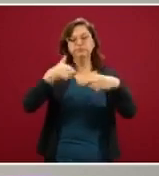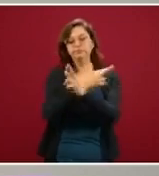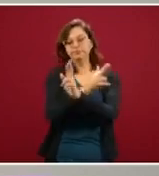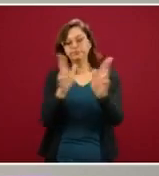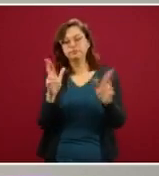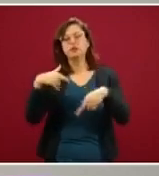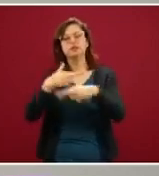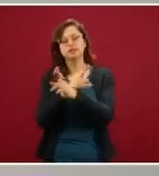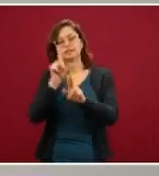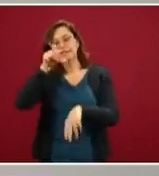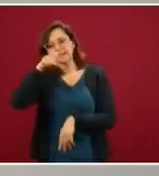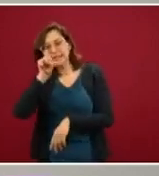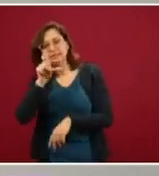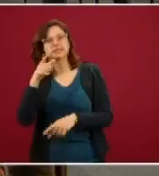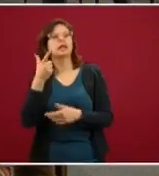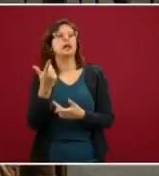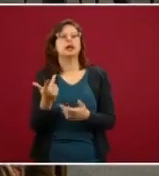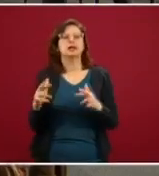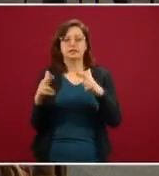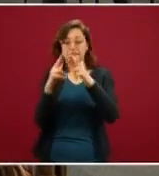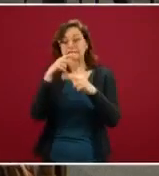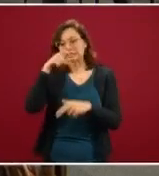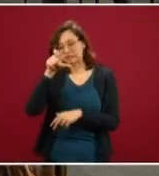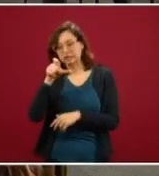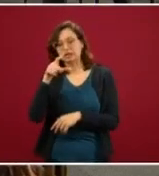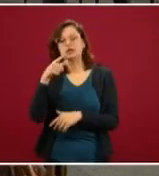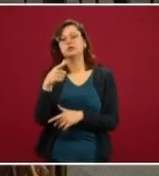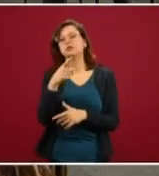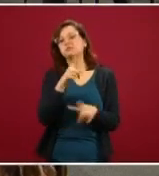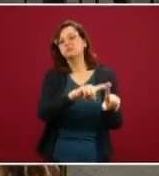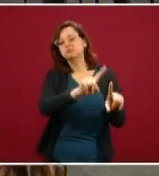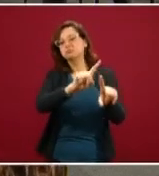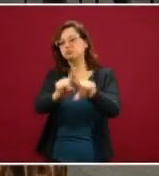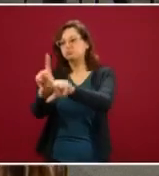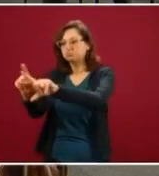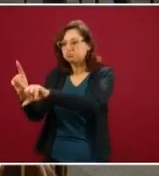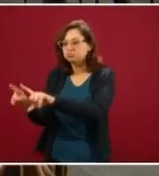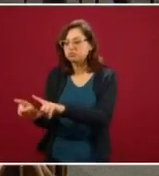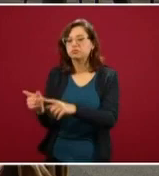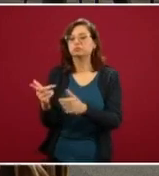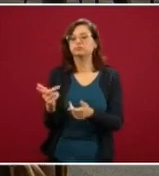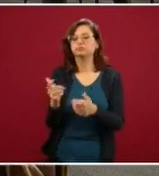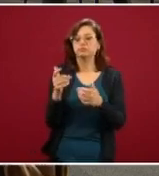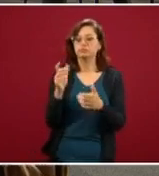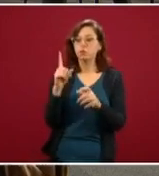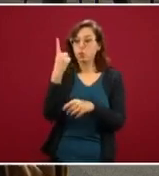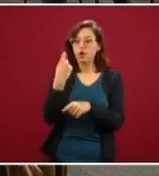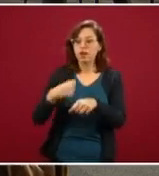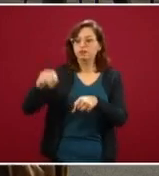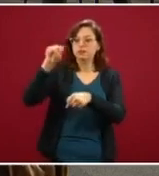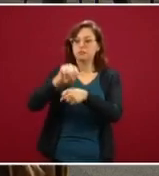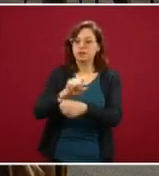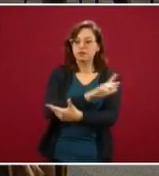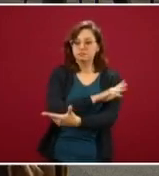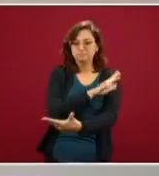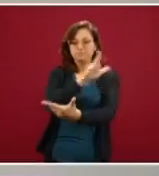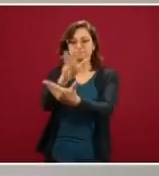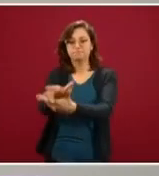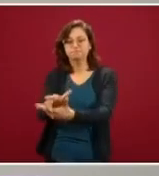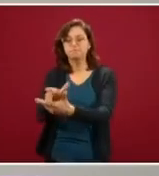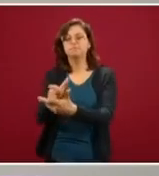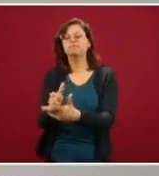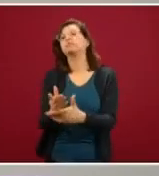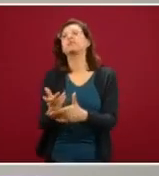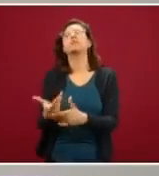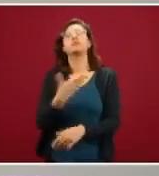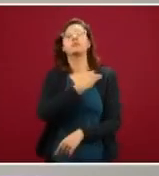las UMAES y durante una semana están en la localidad en donde hay el primer filtro, hay una muy buena coordinación primero con las